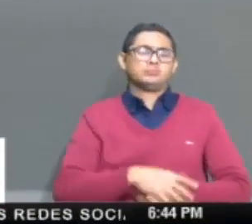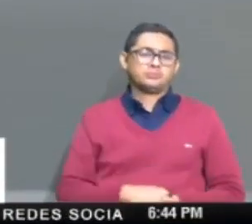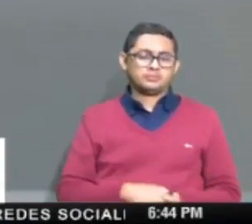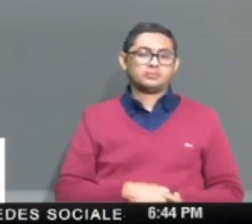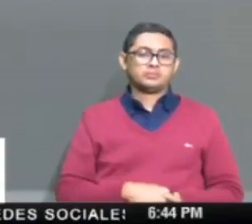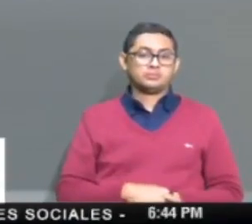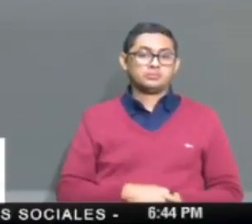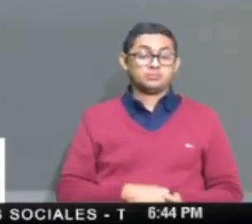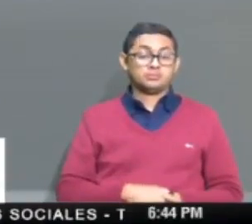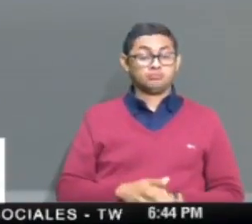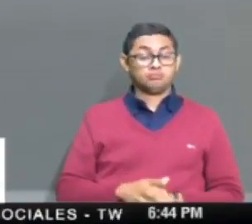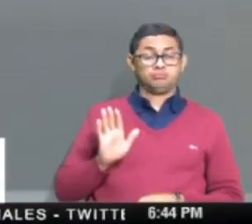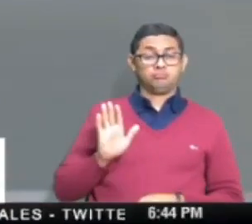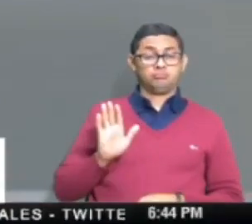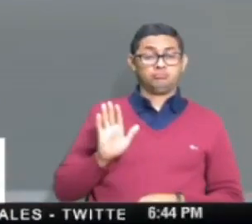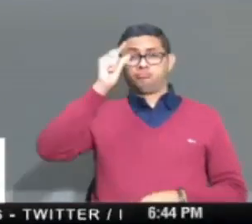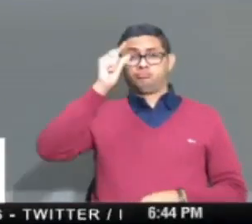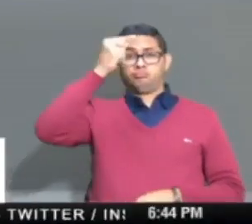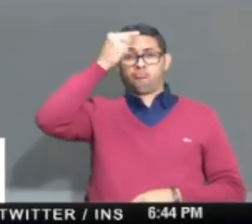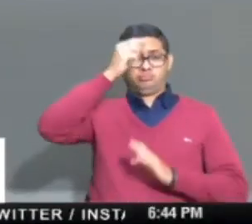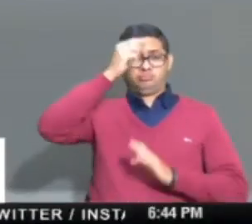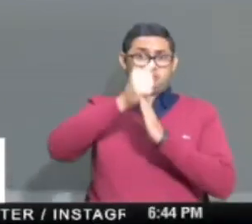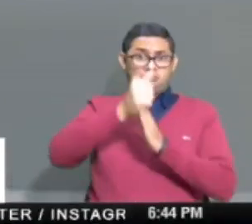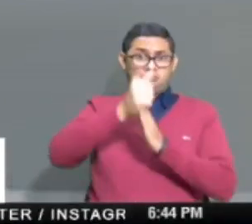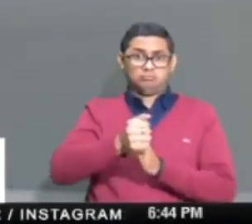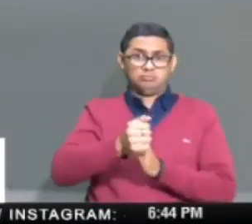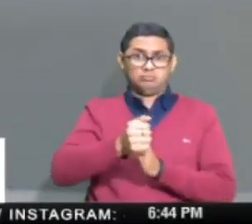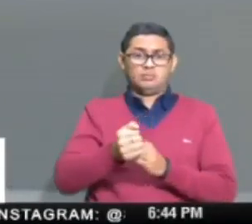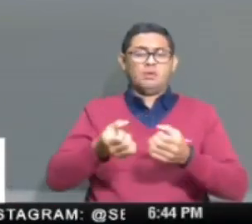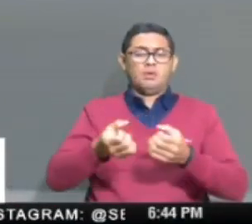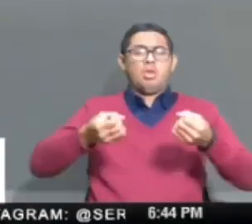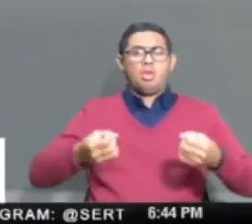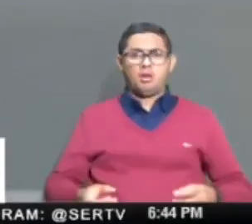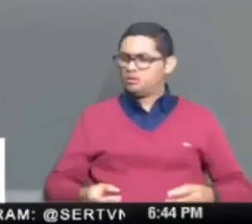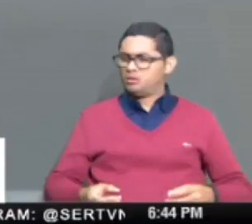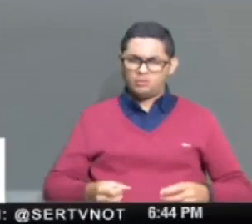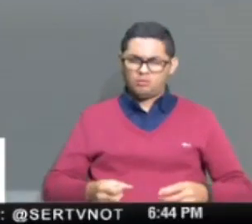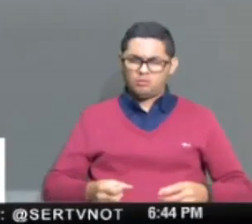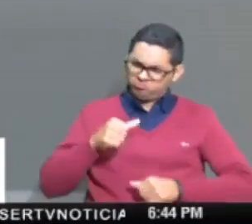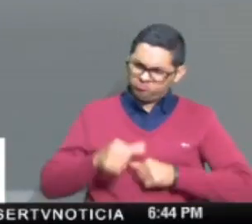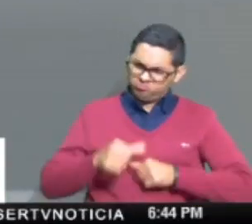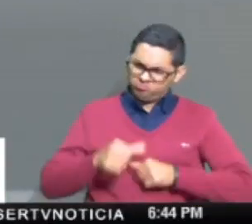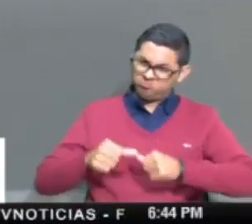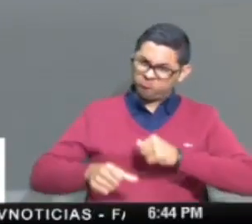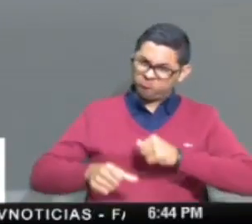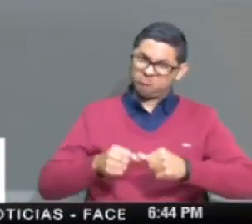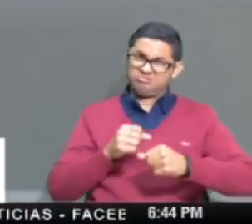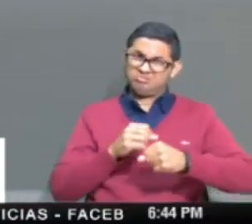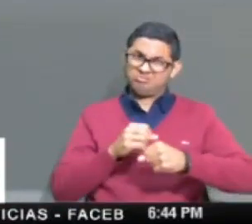el gobierno que presido continuará sin descanso la batalla contra la pandemia